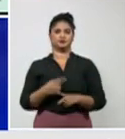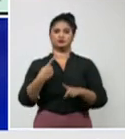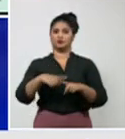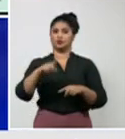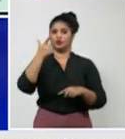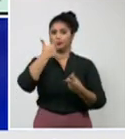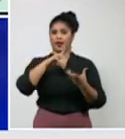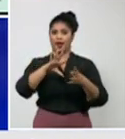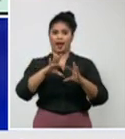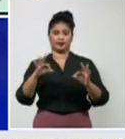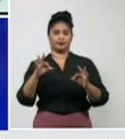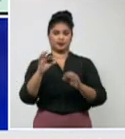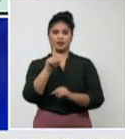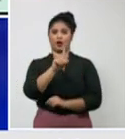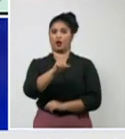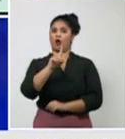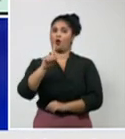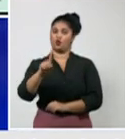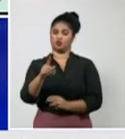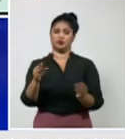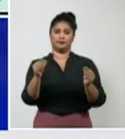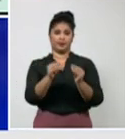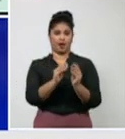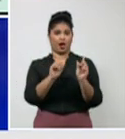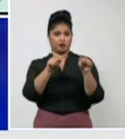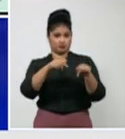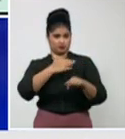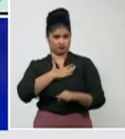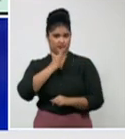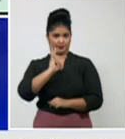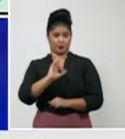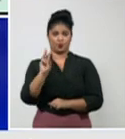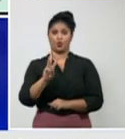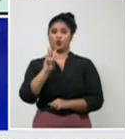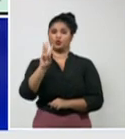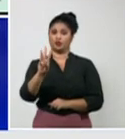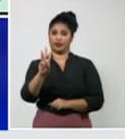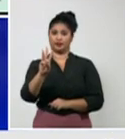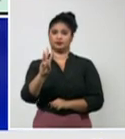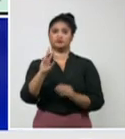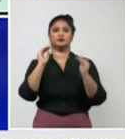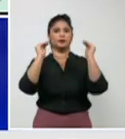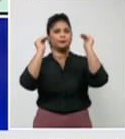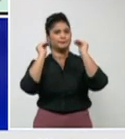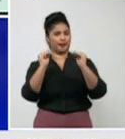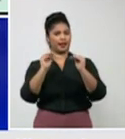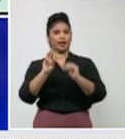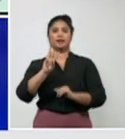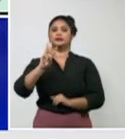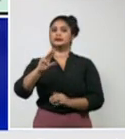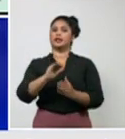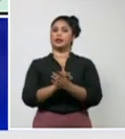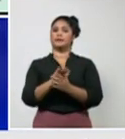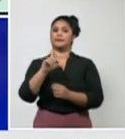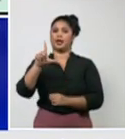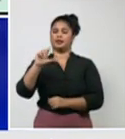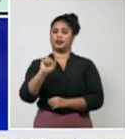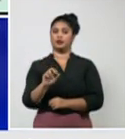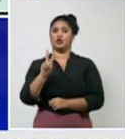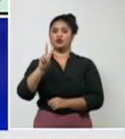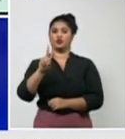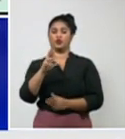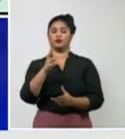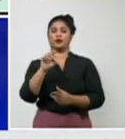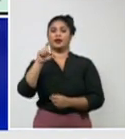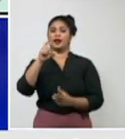11 casos autóctonos, 3 de Guanajaya, al igual que 3 del Mariel, 2 de Candelaria, 2 de San